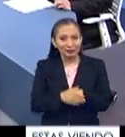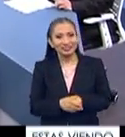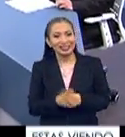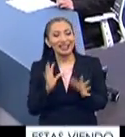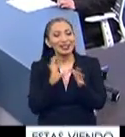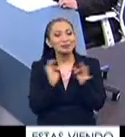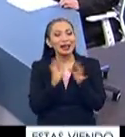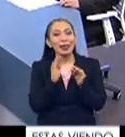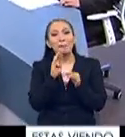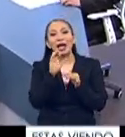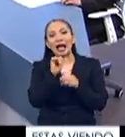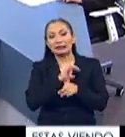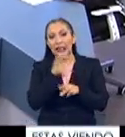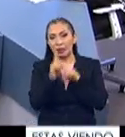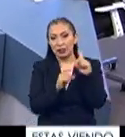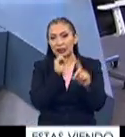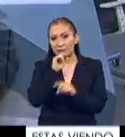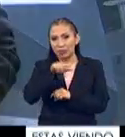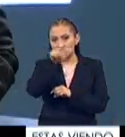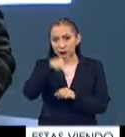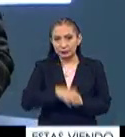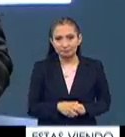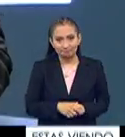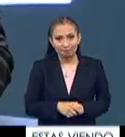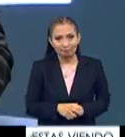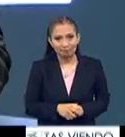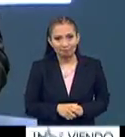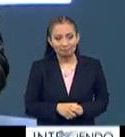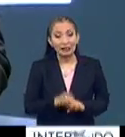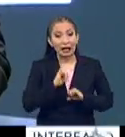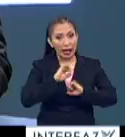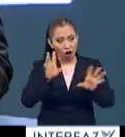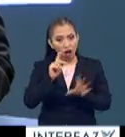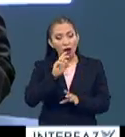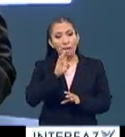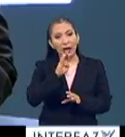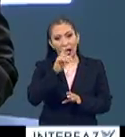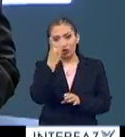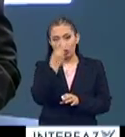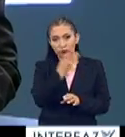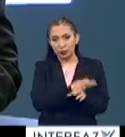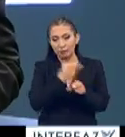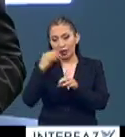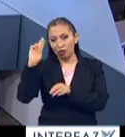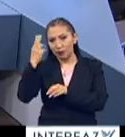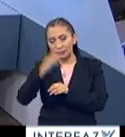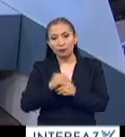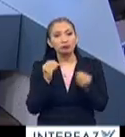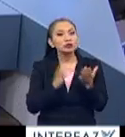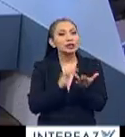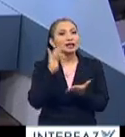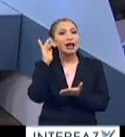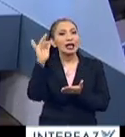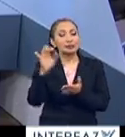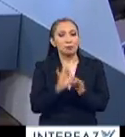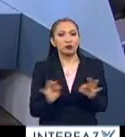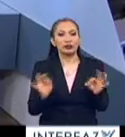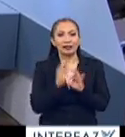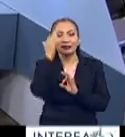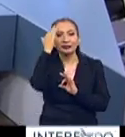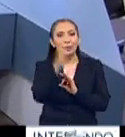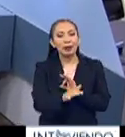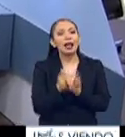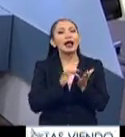nos platiques de las becas que tienen deportivas también en otra ocasión. Es otro tema. Tenemos también becas deportivas en los dos niveles. Perfecto. Gracias. Muchísimas gracias. Sí. Importante saber